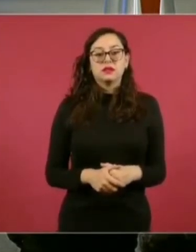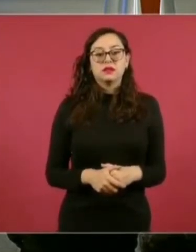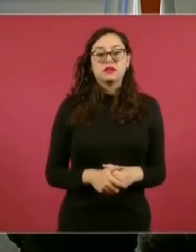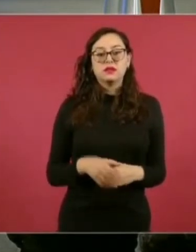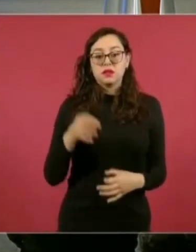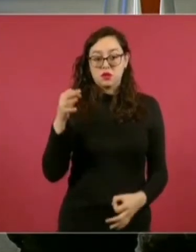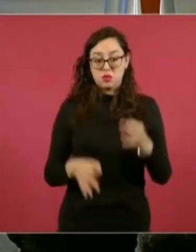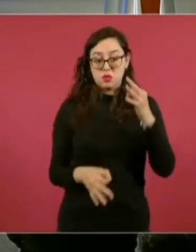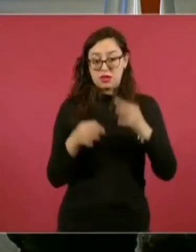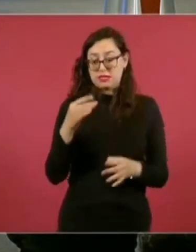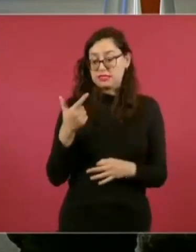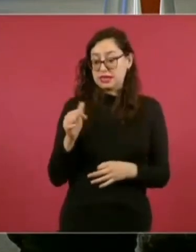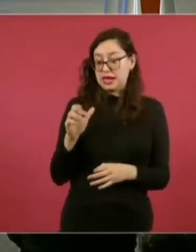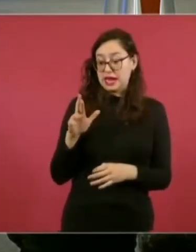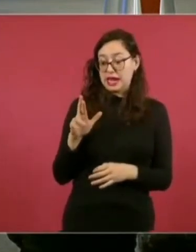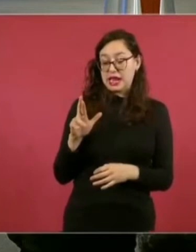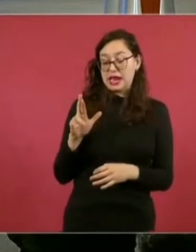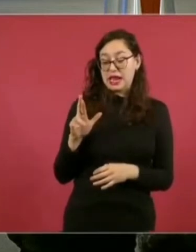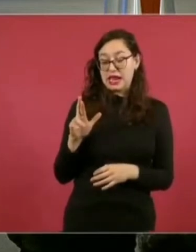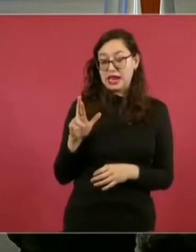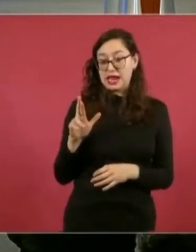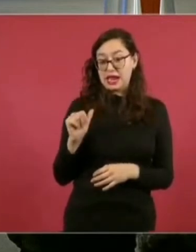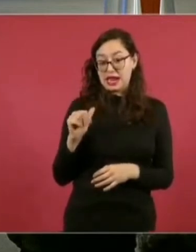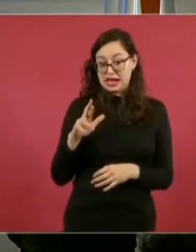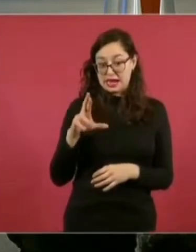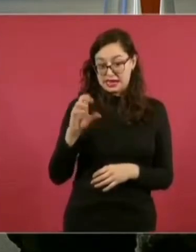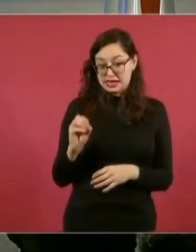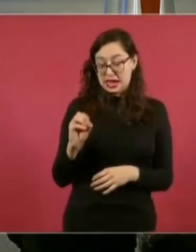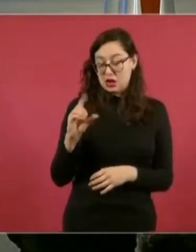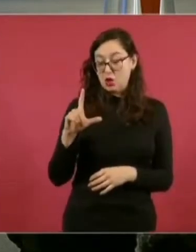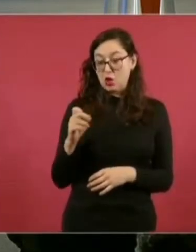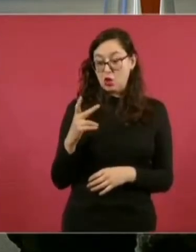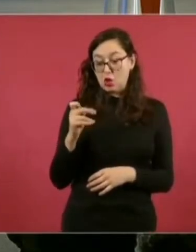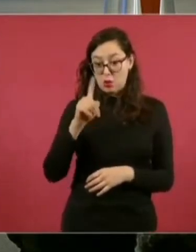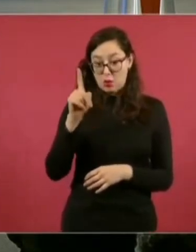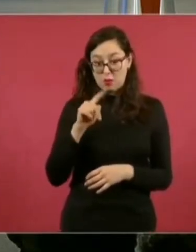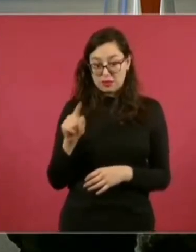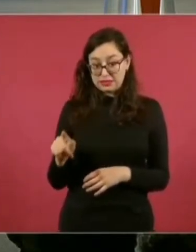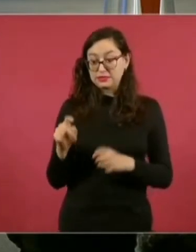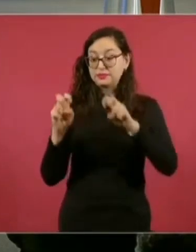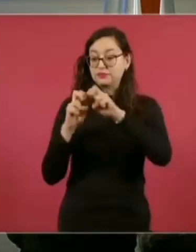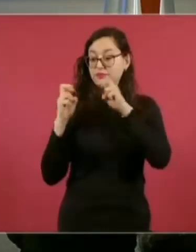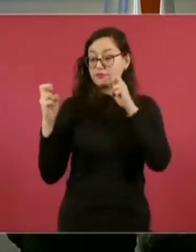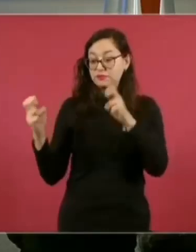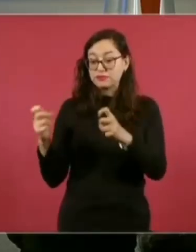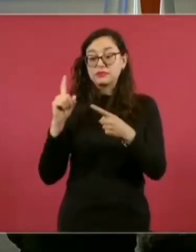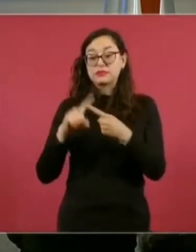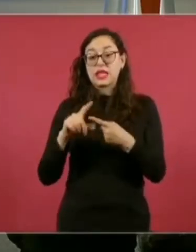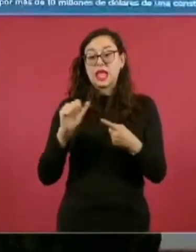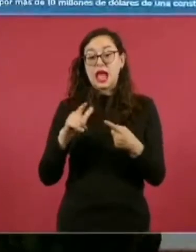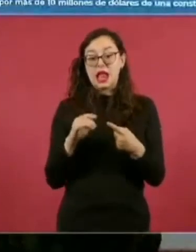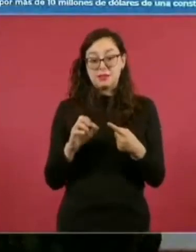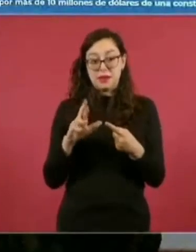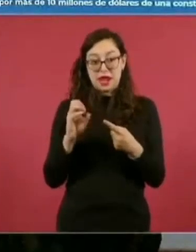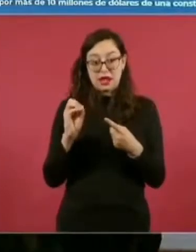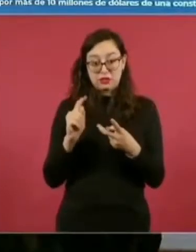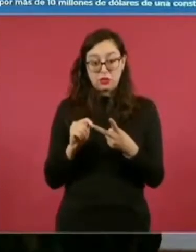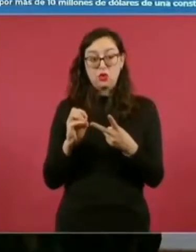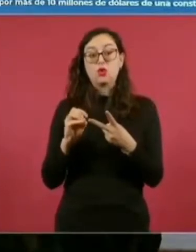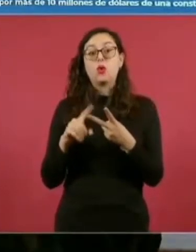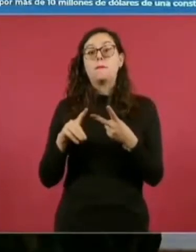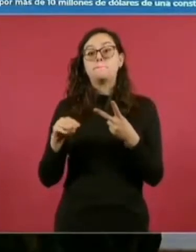juez Gerardo Genaro Alarcón López, así como de los magistrados Alberto Torres Villanueva, Manuel Bárcena